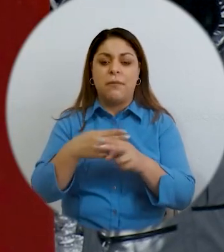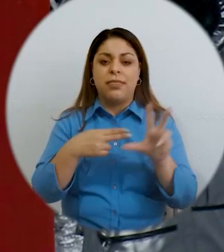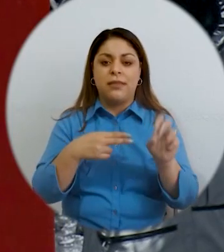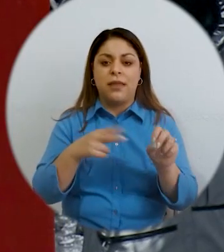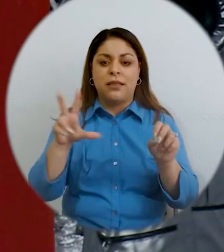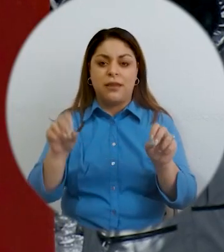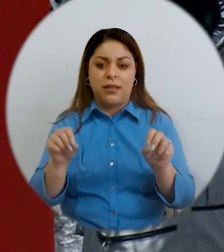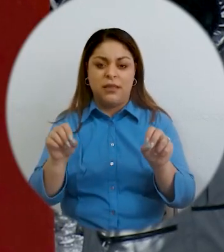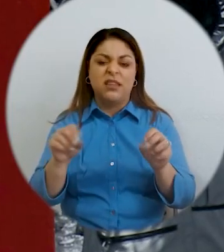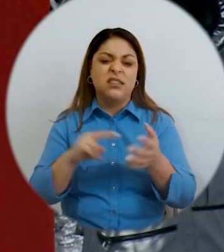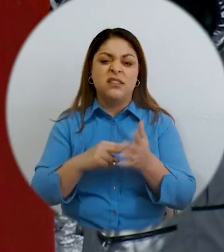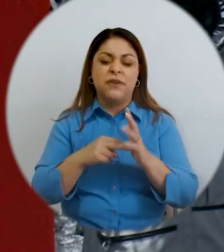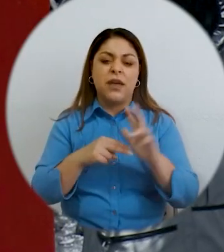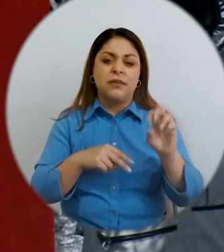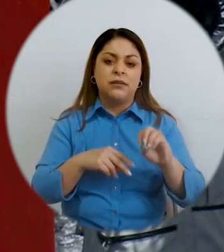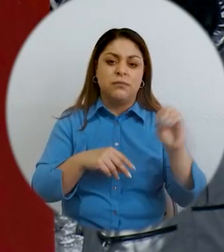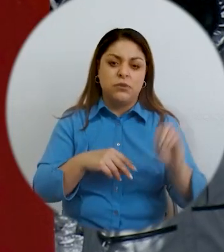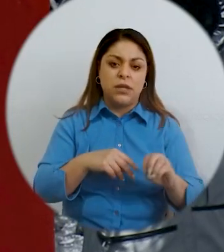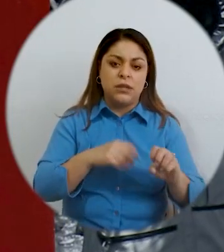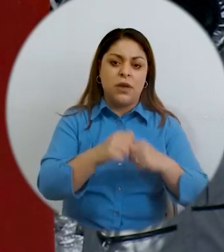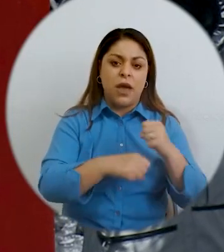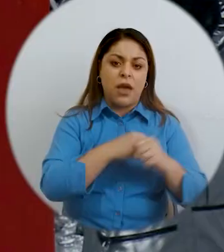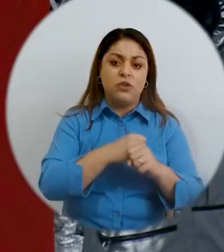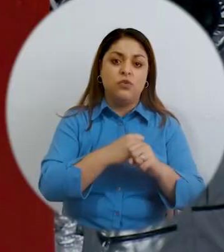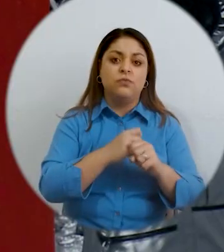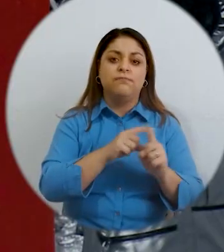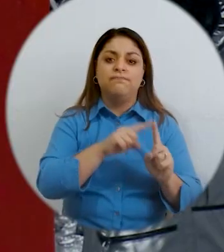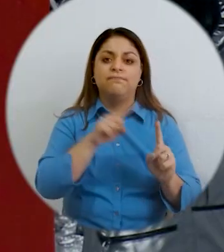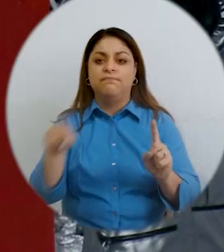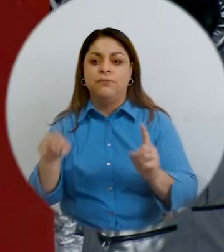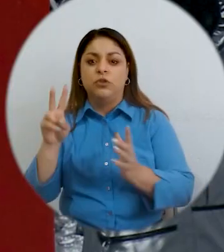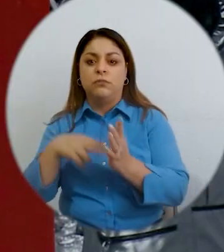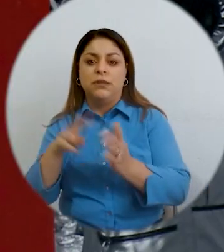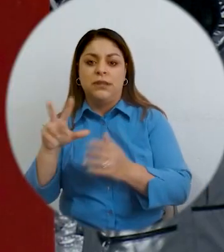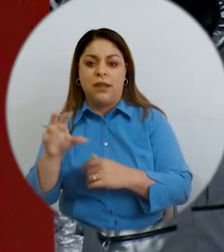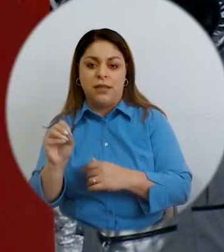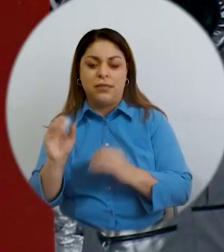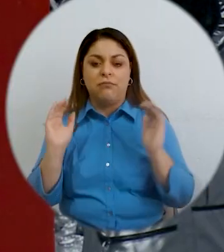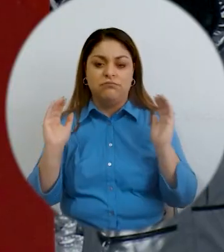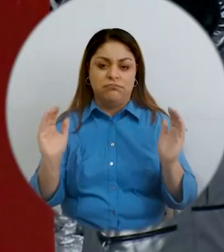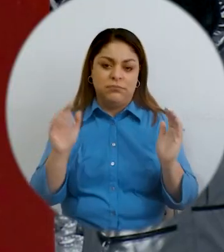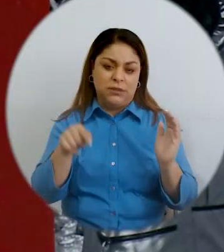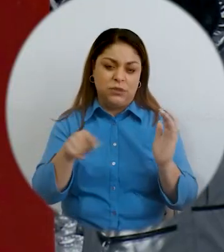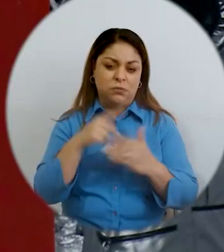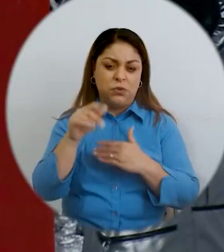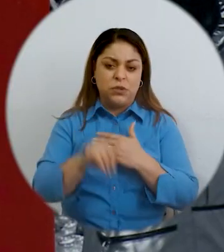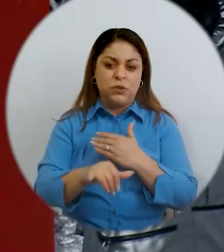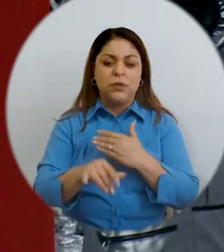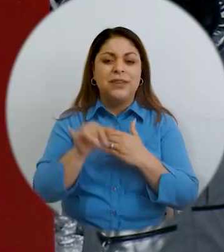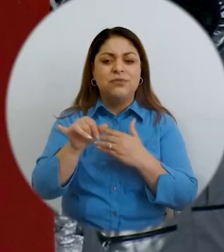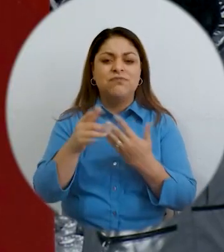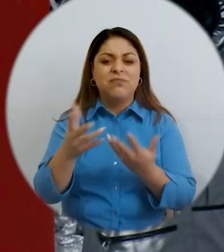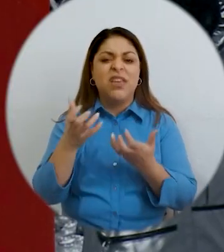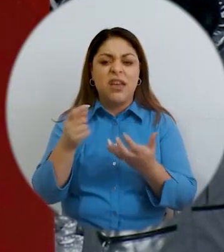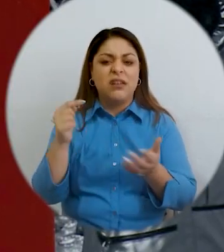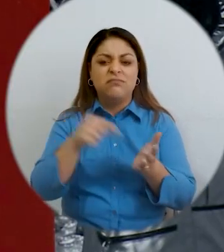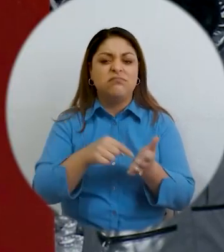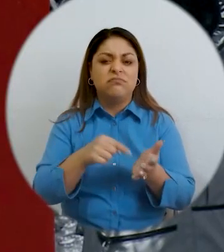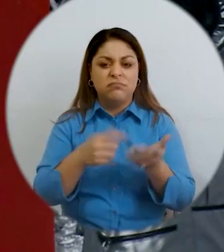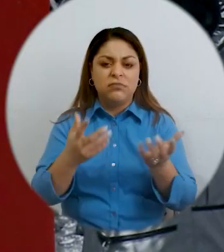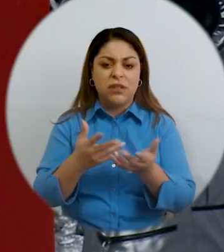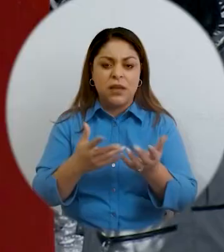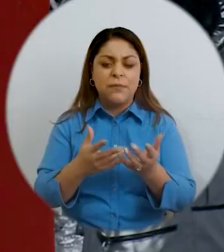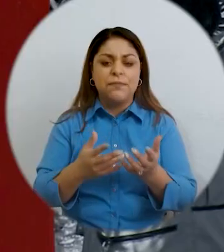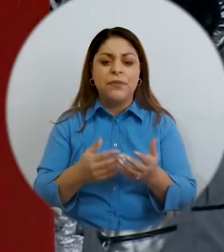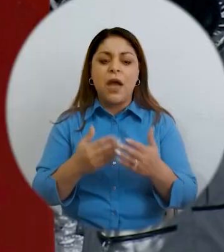la protección del 30% del océano al año 2030, que plantea que una